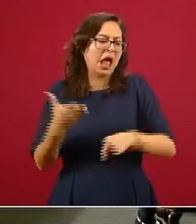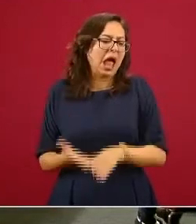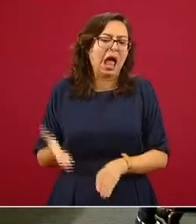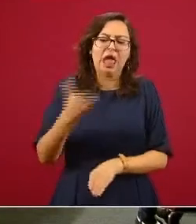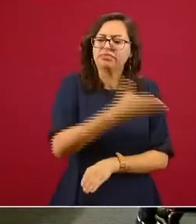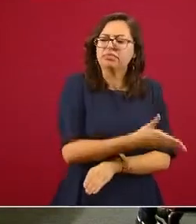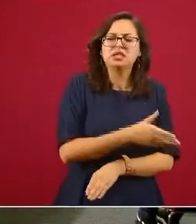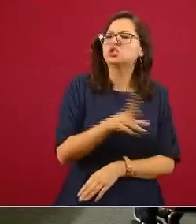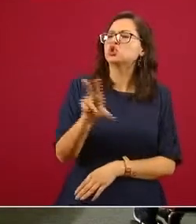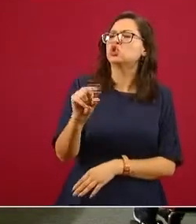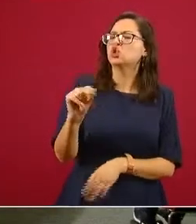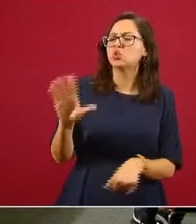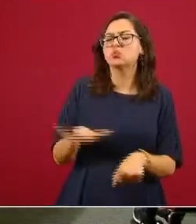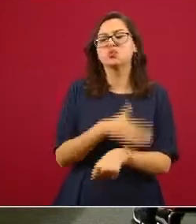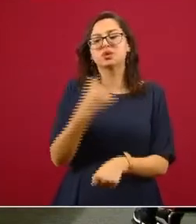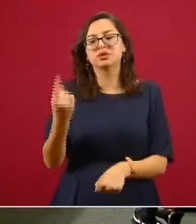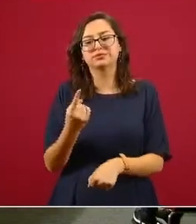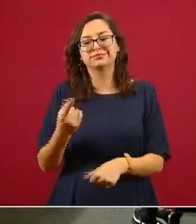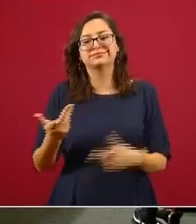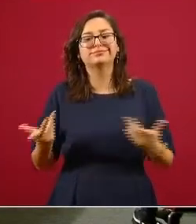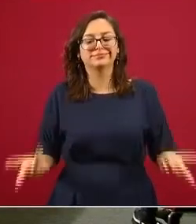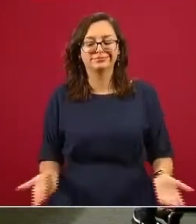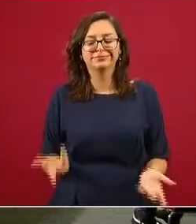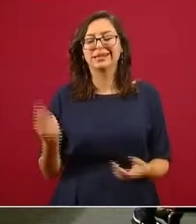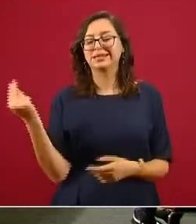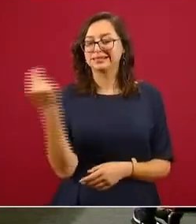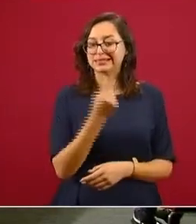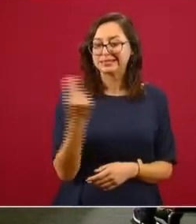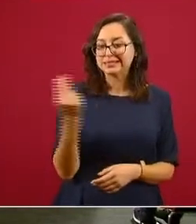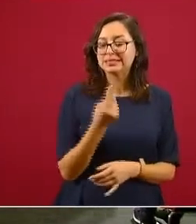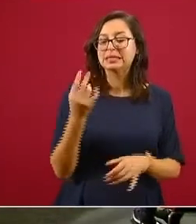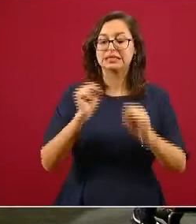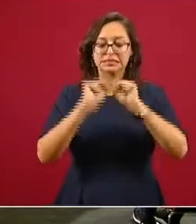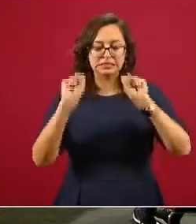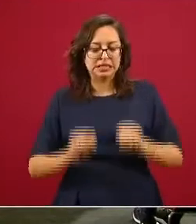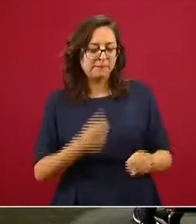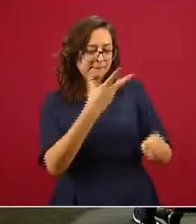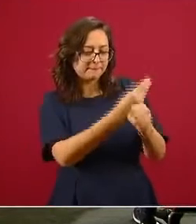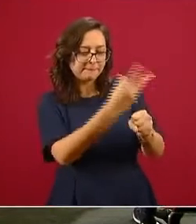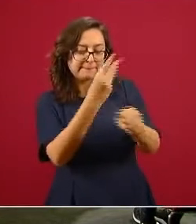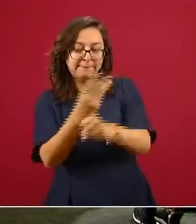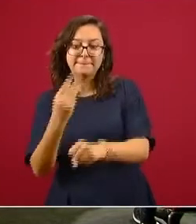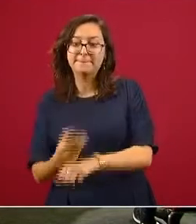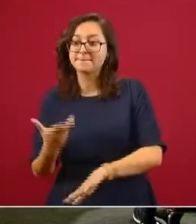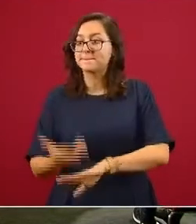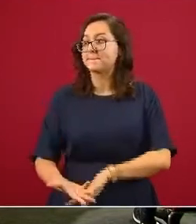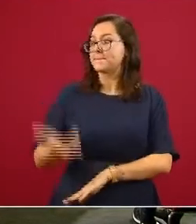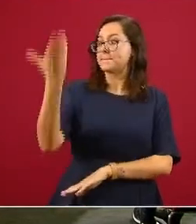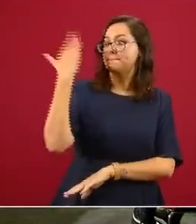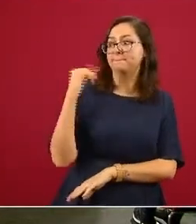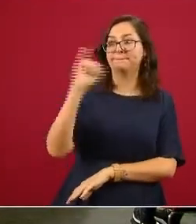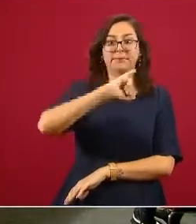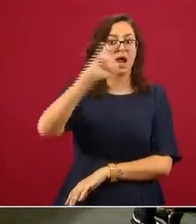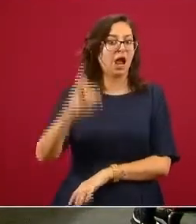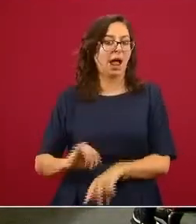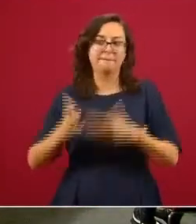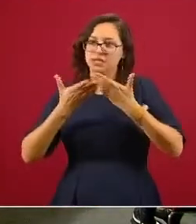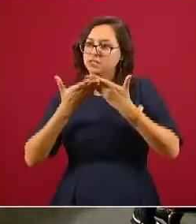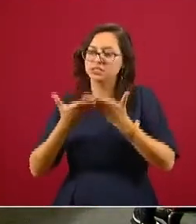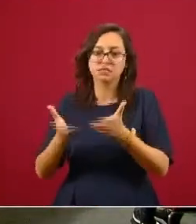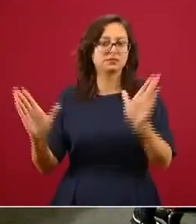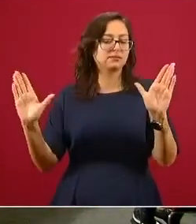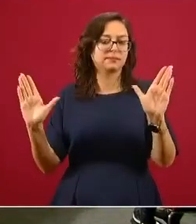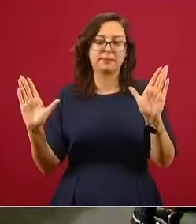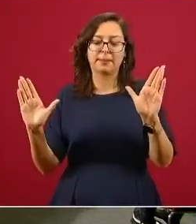antes? Bueno, porque eso requiere cierta adaptación a sistemas de información que nunca habían compartido datos con la